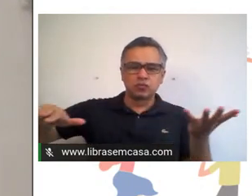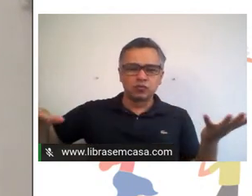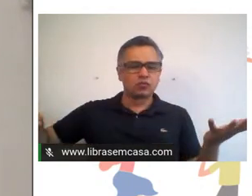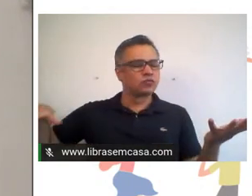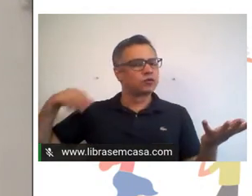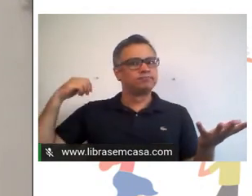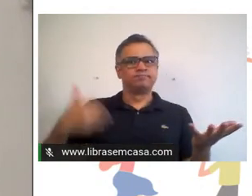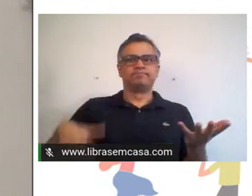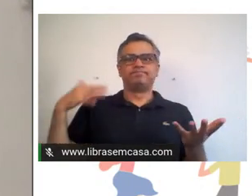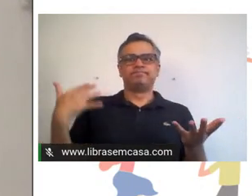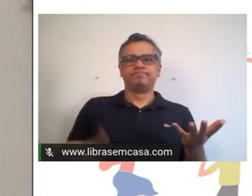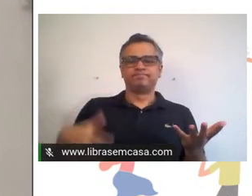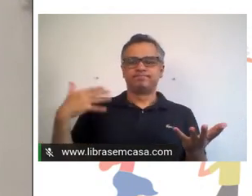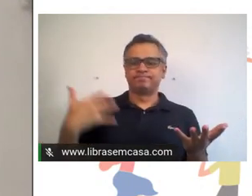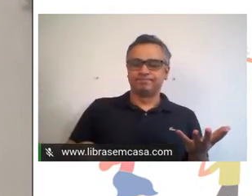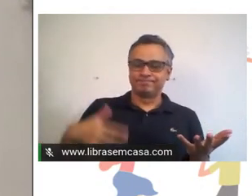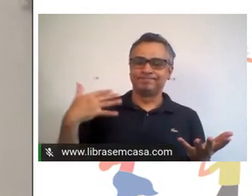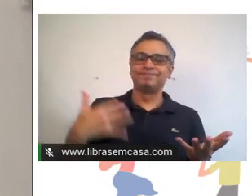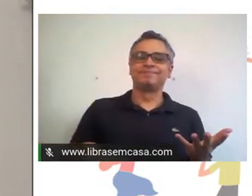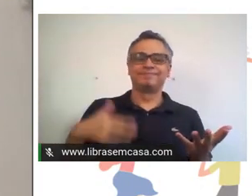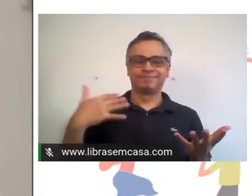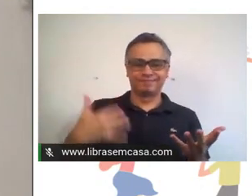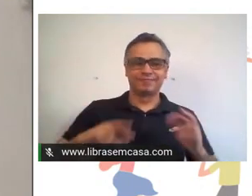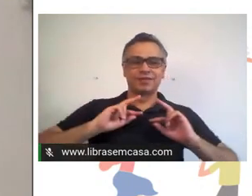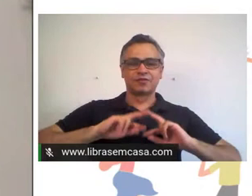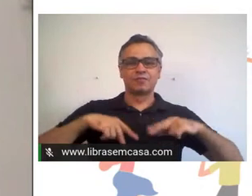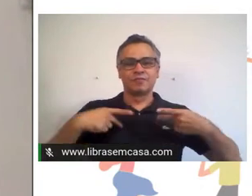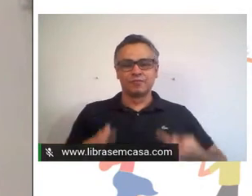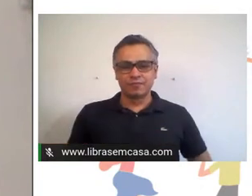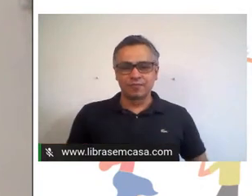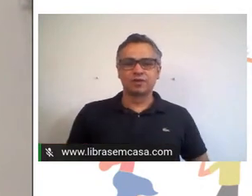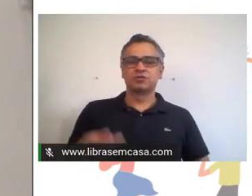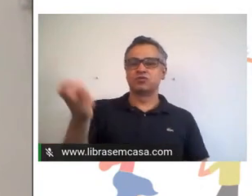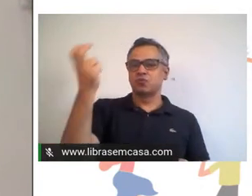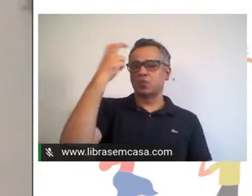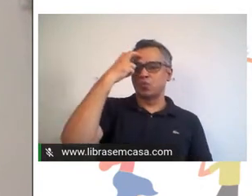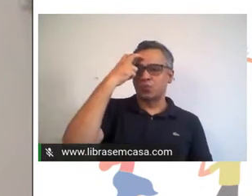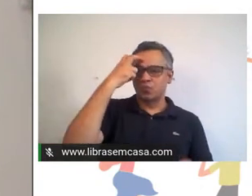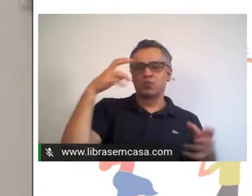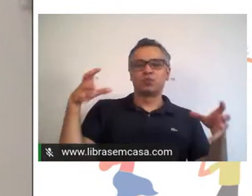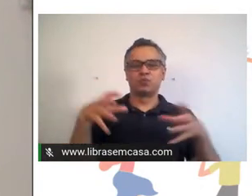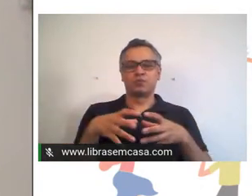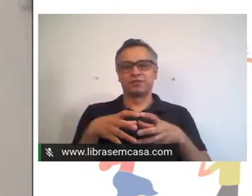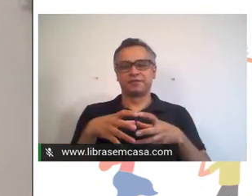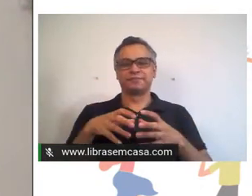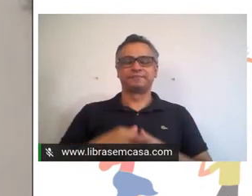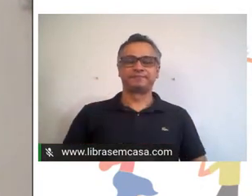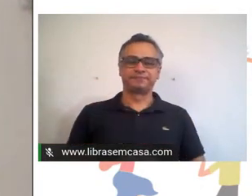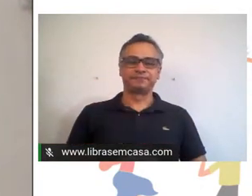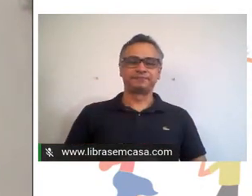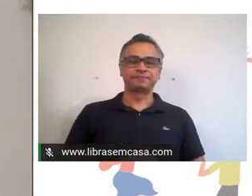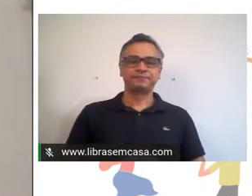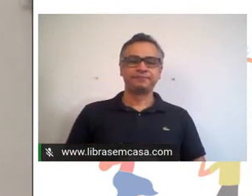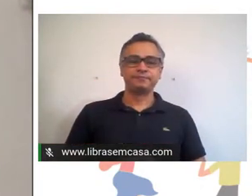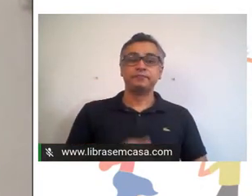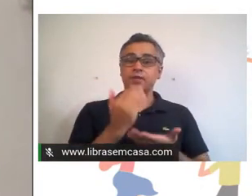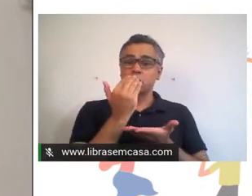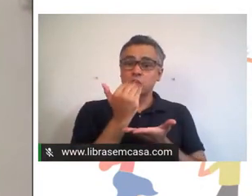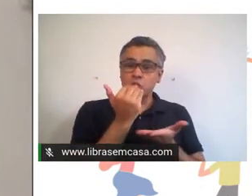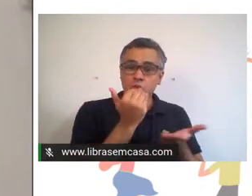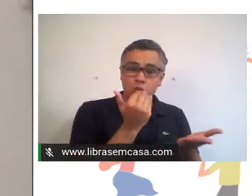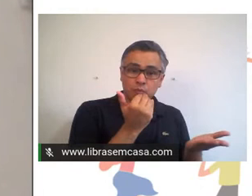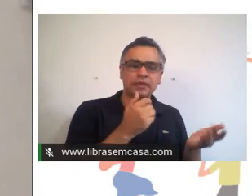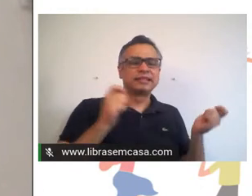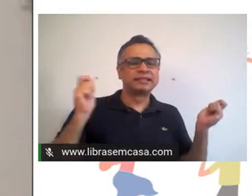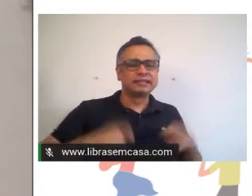más alucinante de nuestra cultura, ¿no? De esta humanidad que somos. La comida tiene